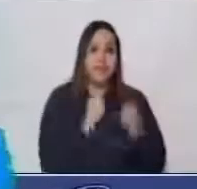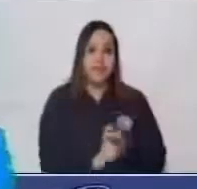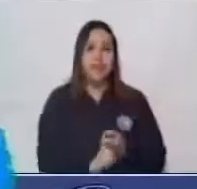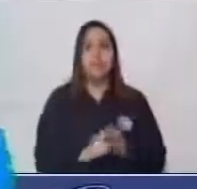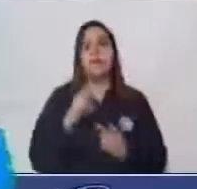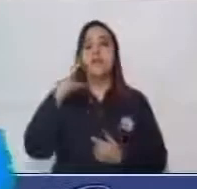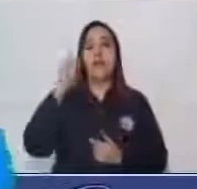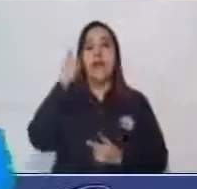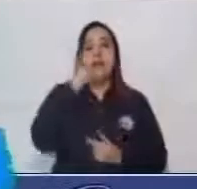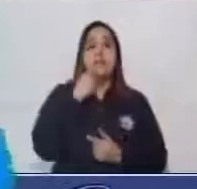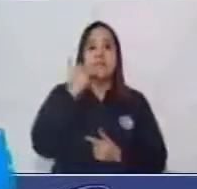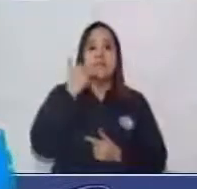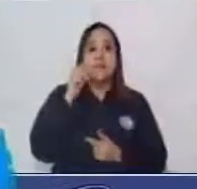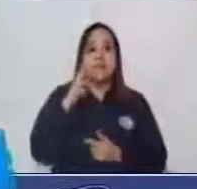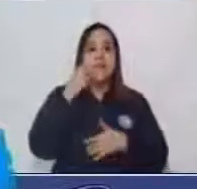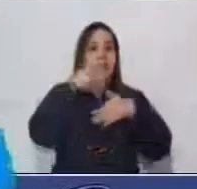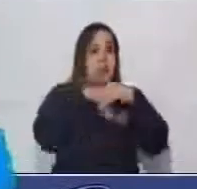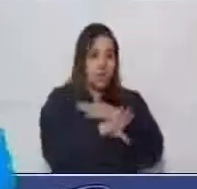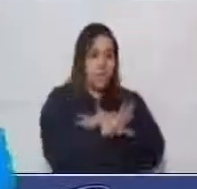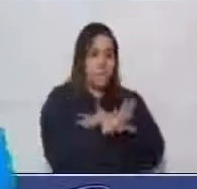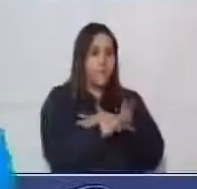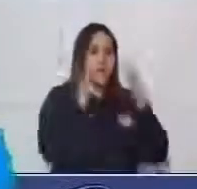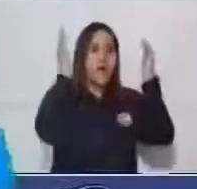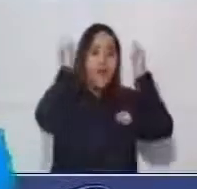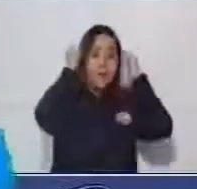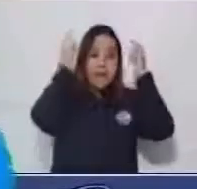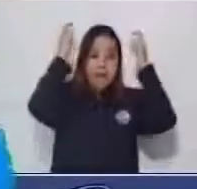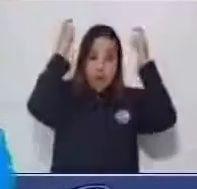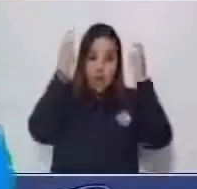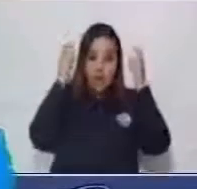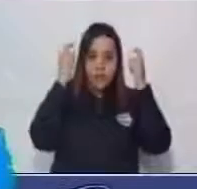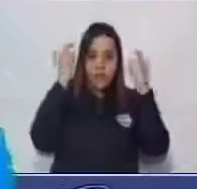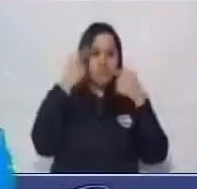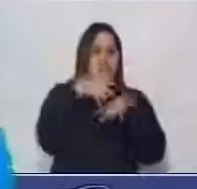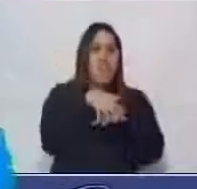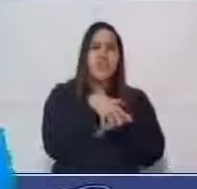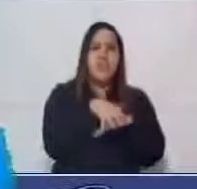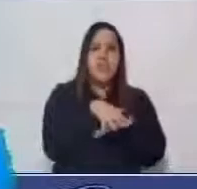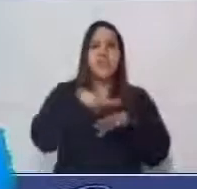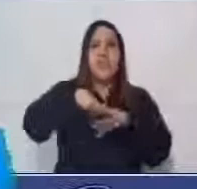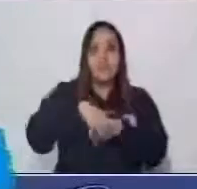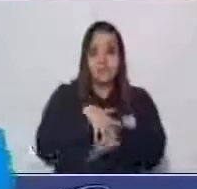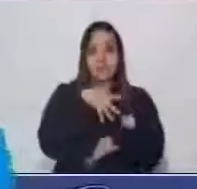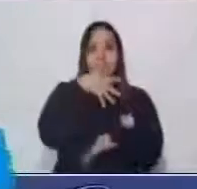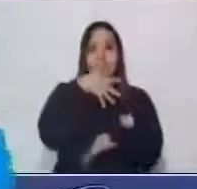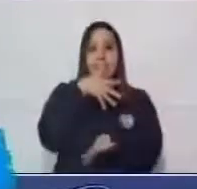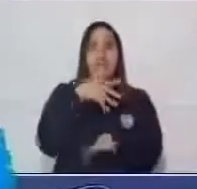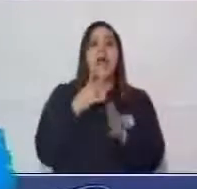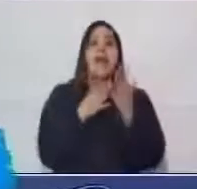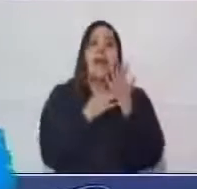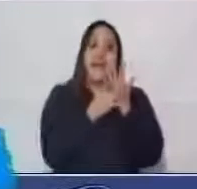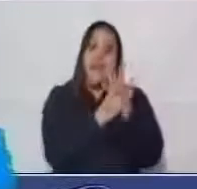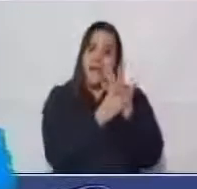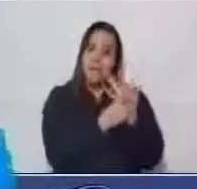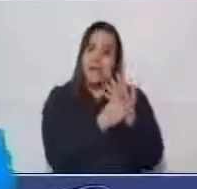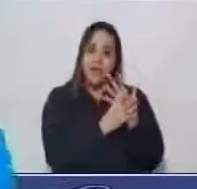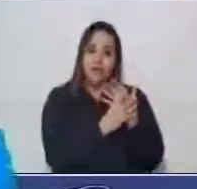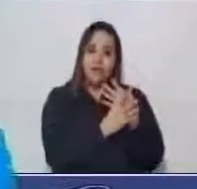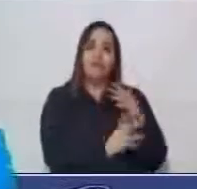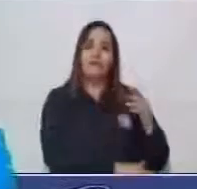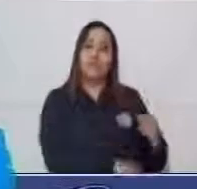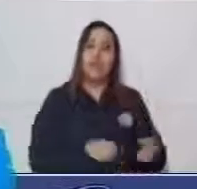entró. Sobre la cabeza llevaba el casco. En los pies, las sandalias. En la mano, la fiel